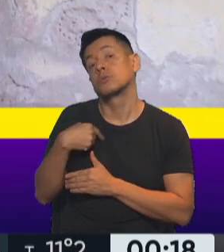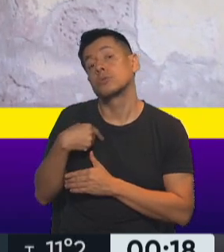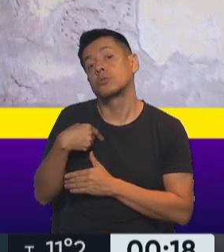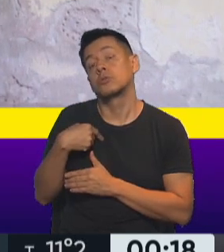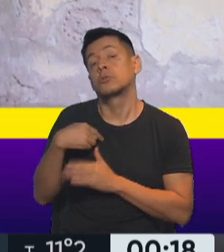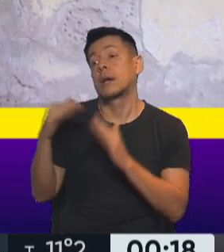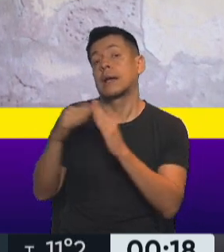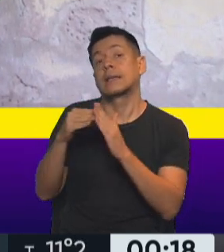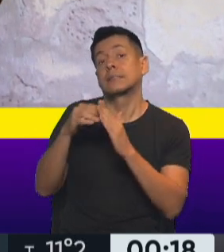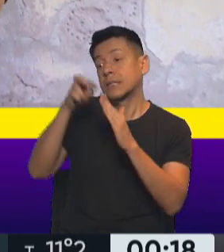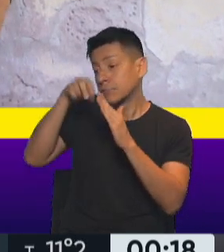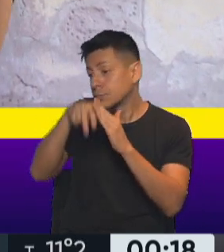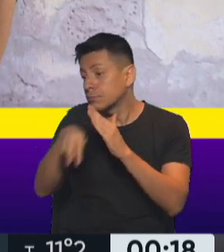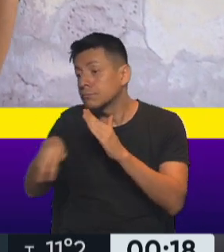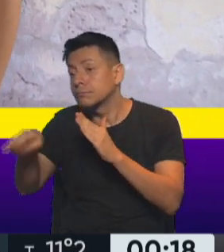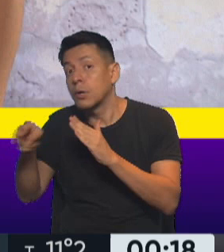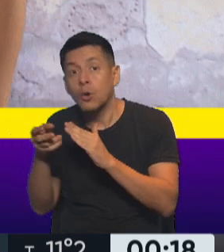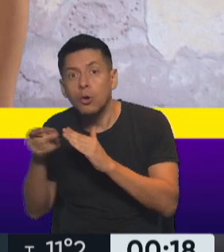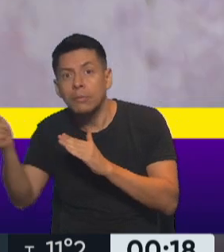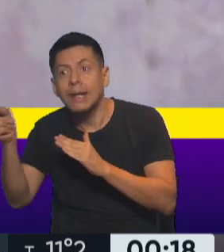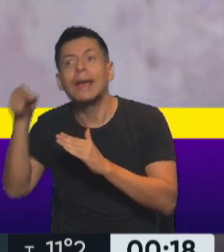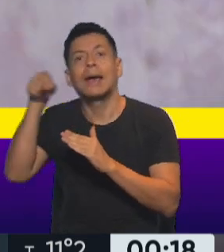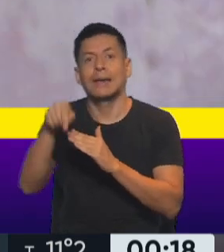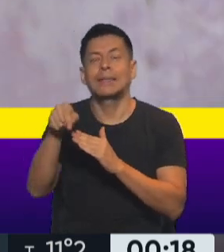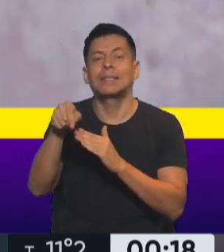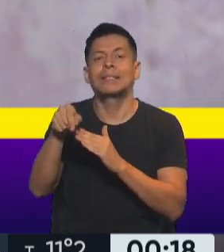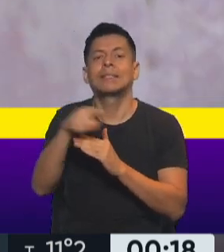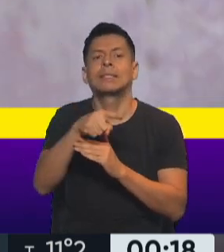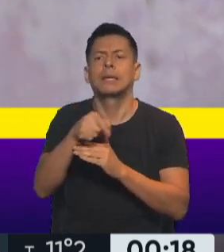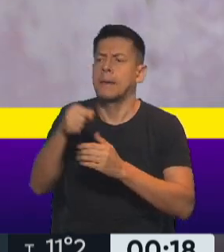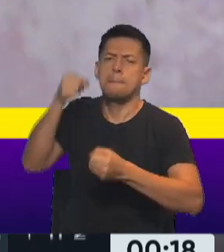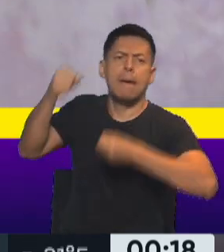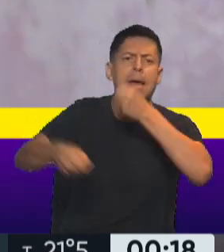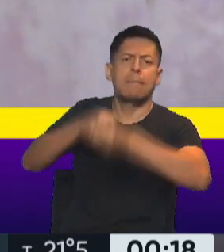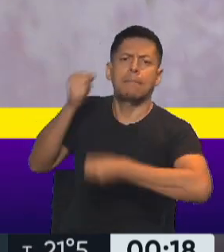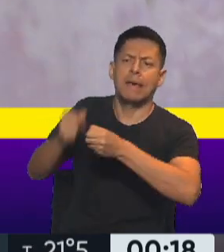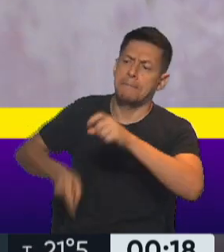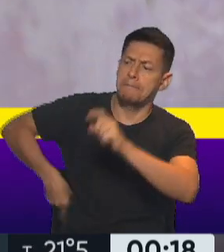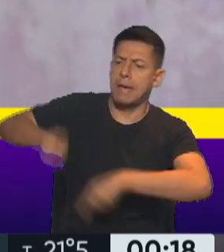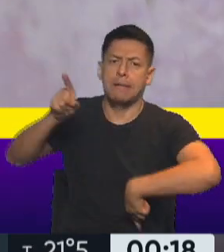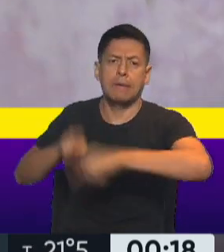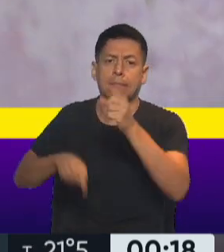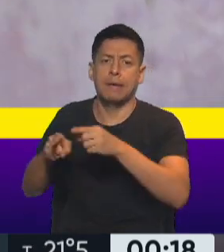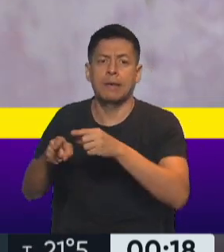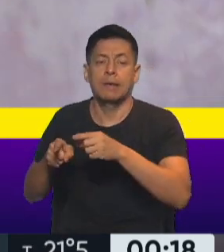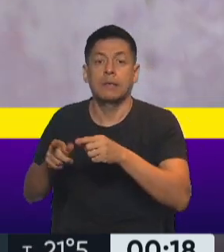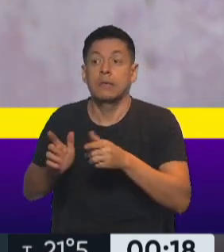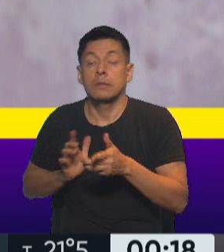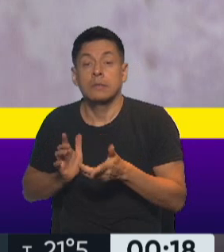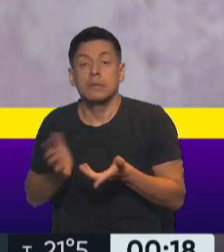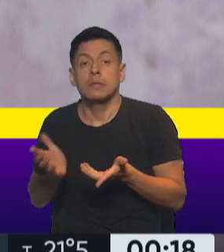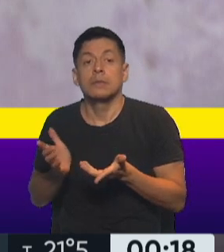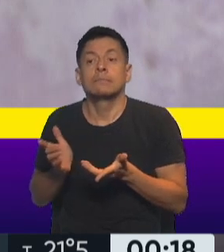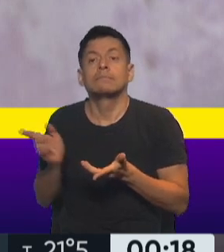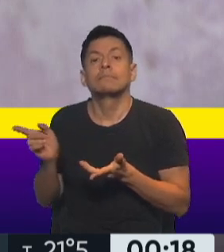las compras y ahí me sorprenden las trompadas, las patadas. Yo estaba con